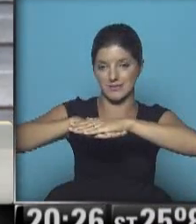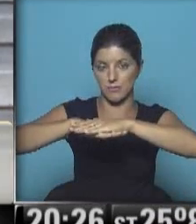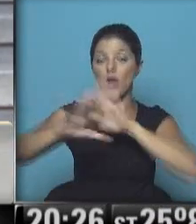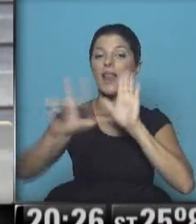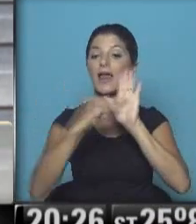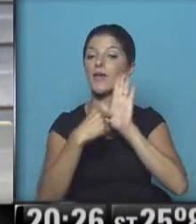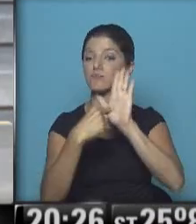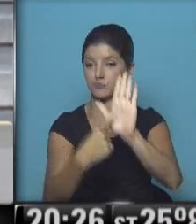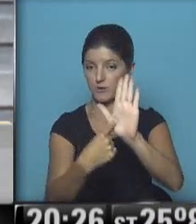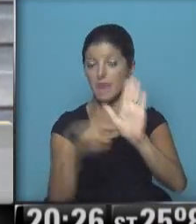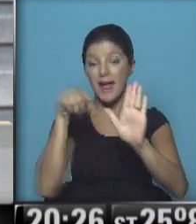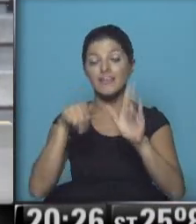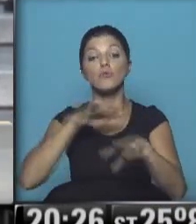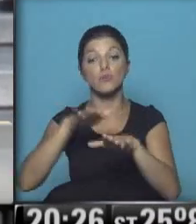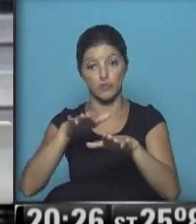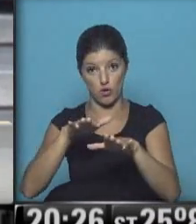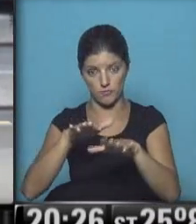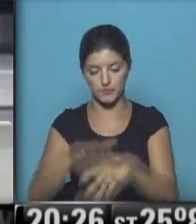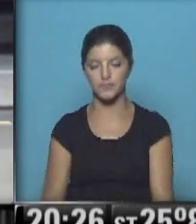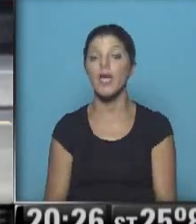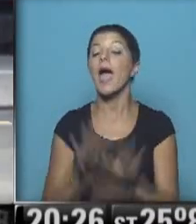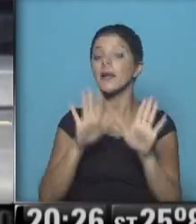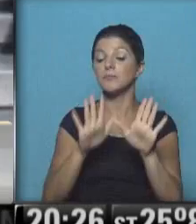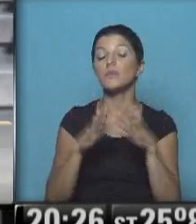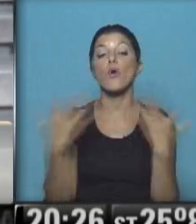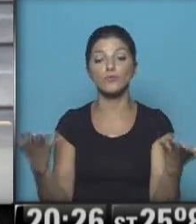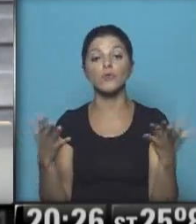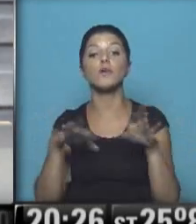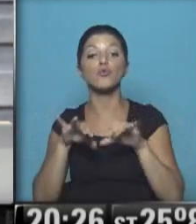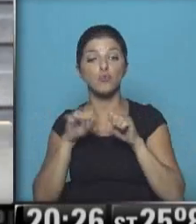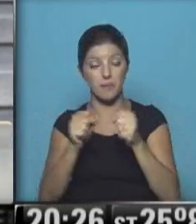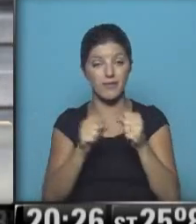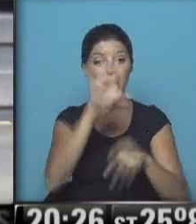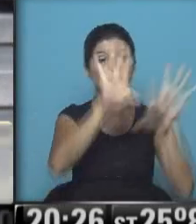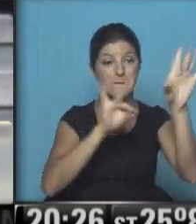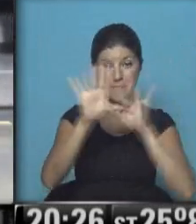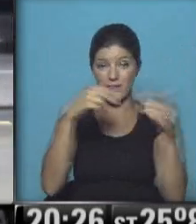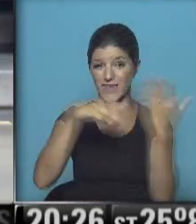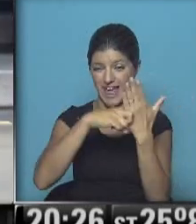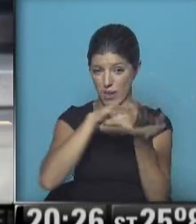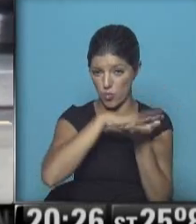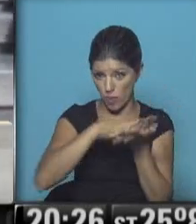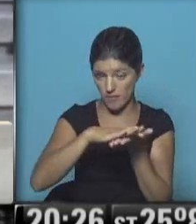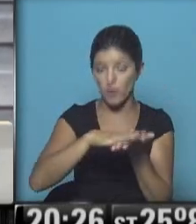ley para este tipo de procesos. De esta manera, quedan suspendidos los nombramientos realizados